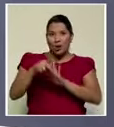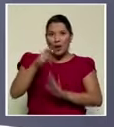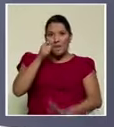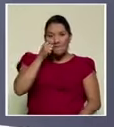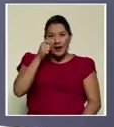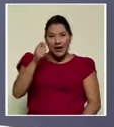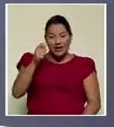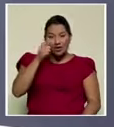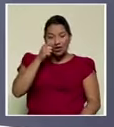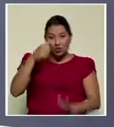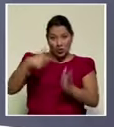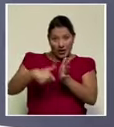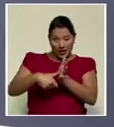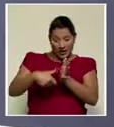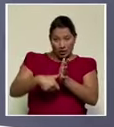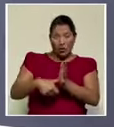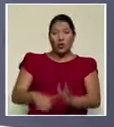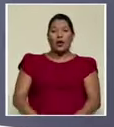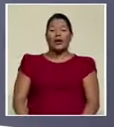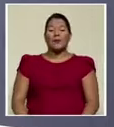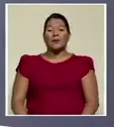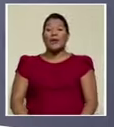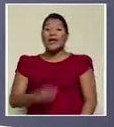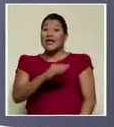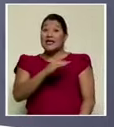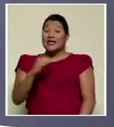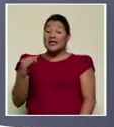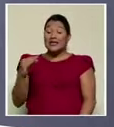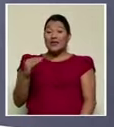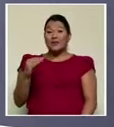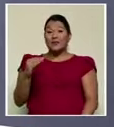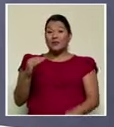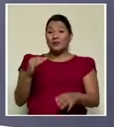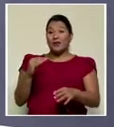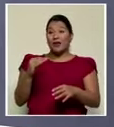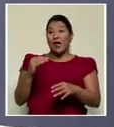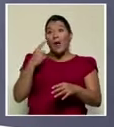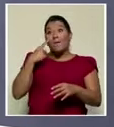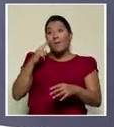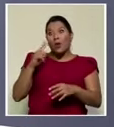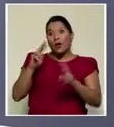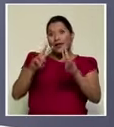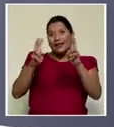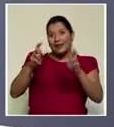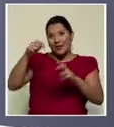sea en el día y a propósito del tema que nos convoca.